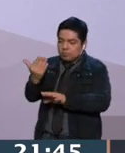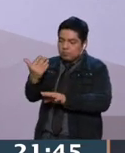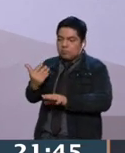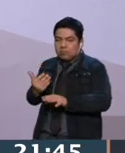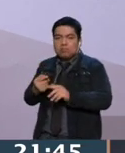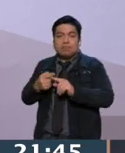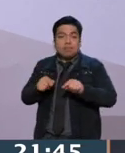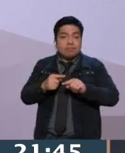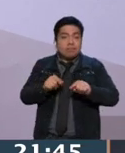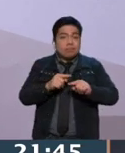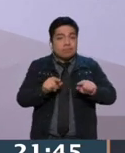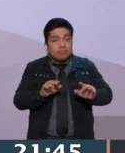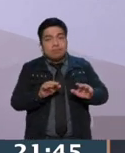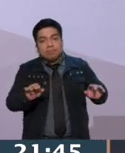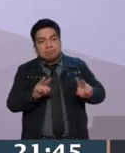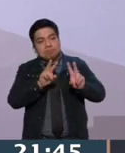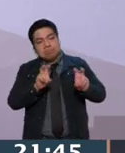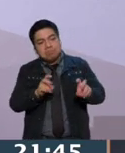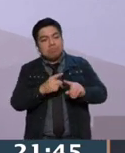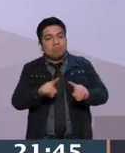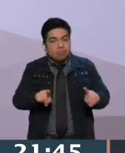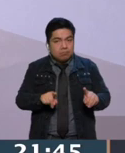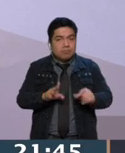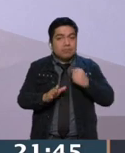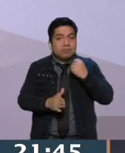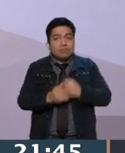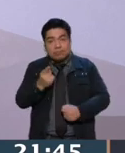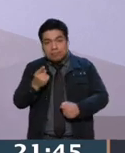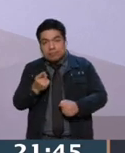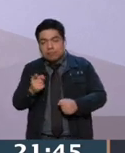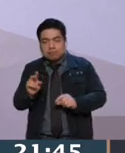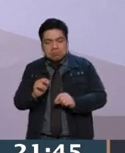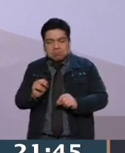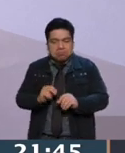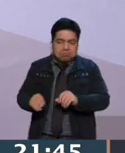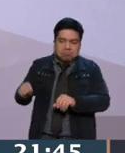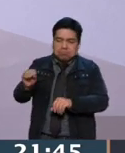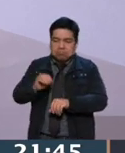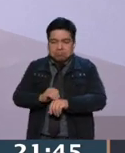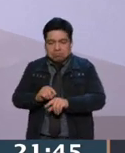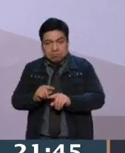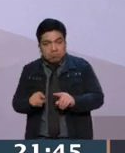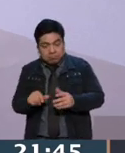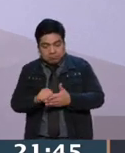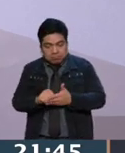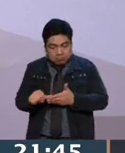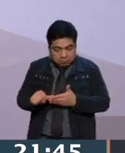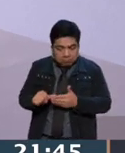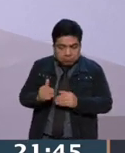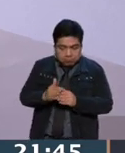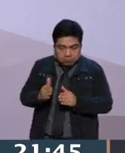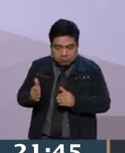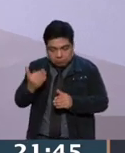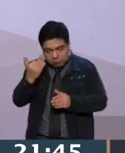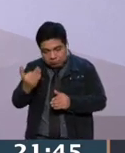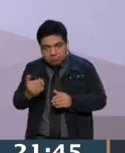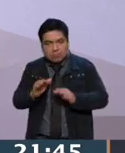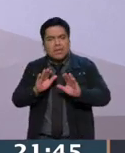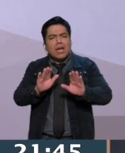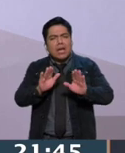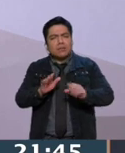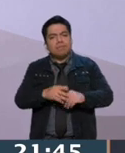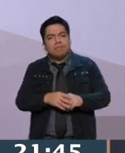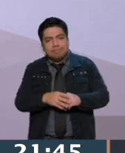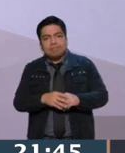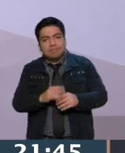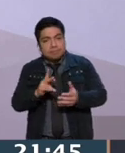recursos diferentes que atañen temas diferentes, por lo que este recurso no aplicaría para esta suspensión provisional. Mire, antes de la pausa le informo que